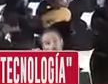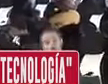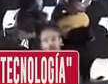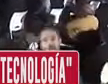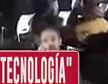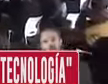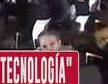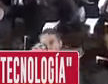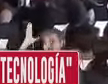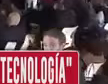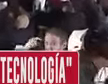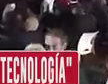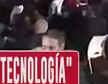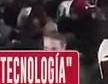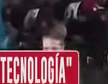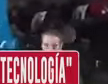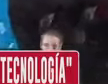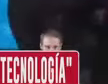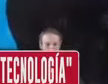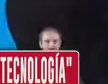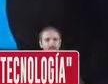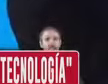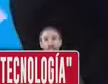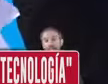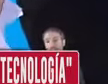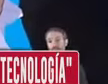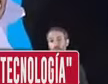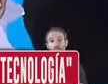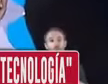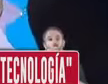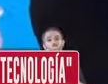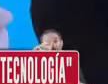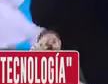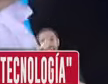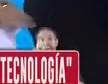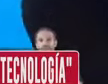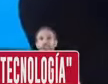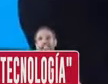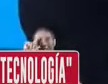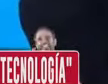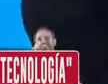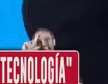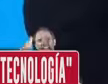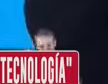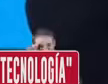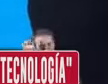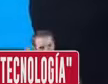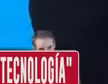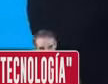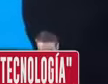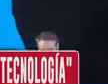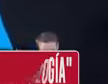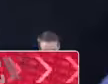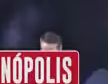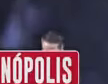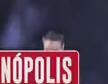acordaba el cuervo cuando lo comentaba habían venido a verme el cuervo y este la creó bolsita acordase este la estela no cierto